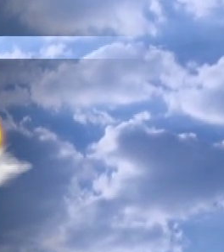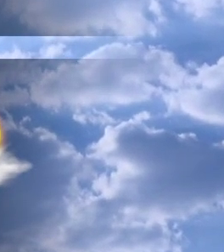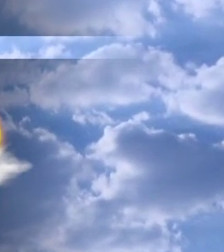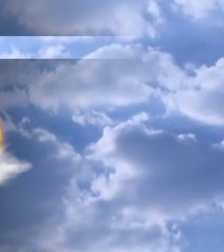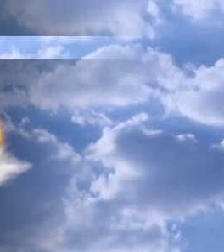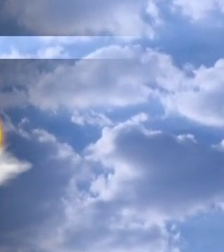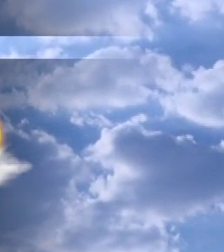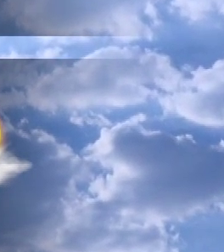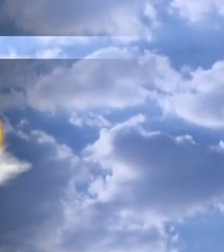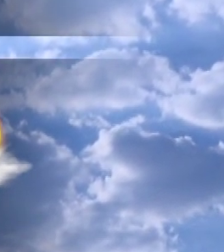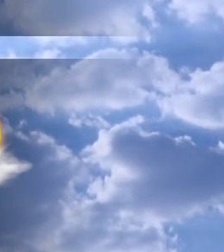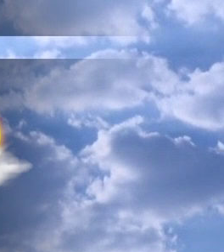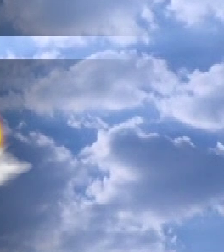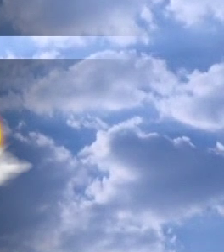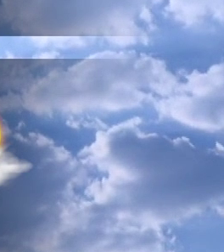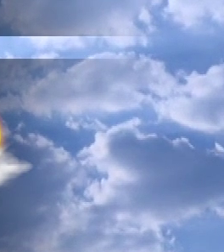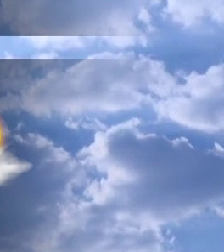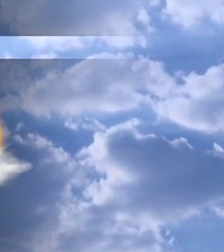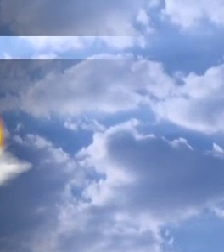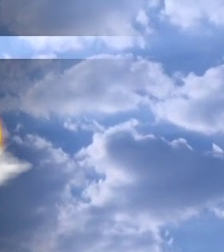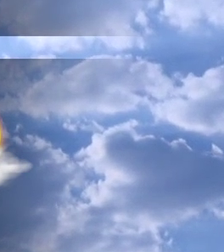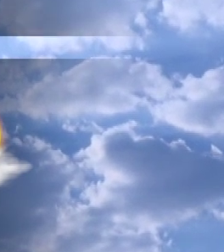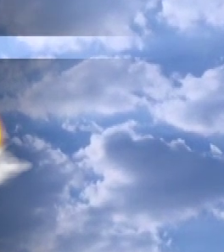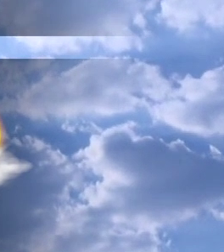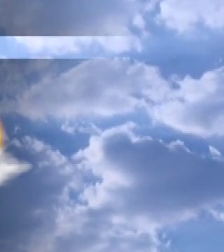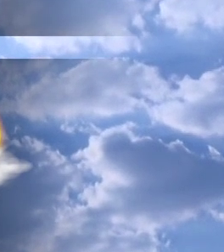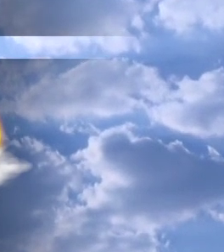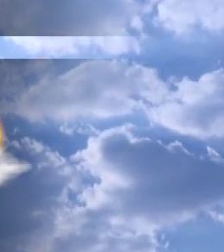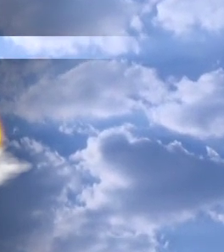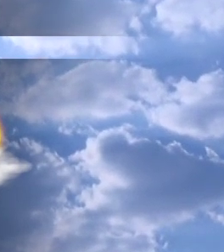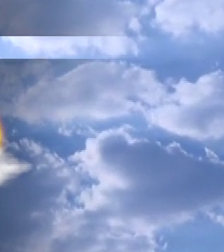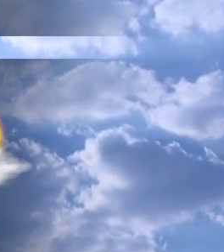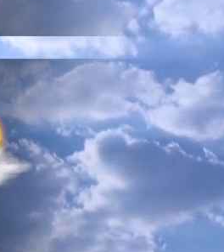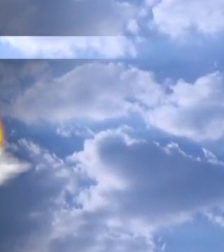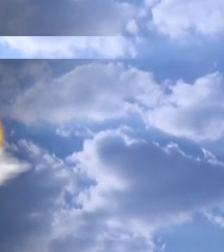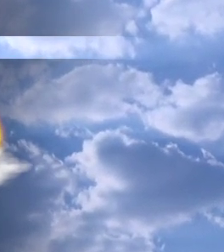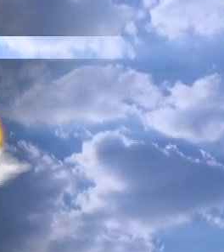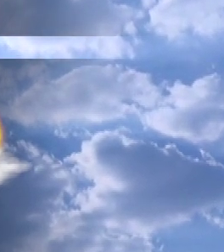máxima pronosticada por el Servicio Meteorológico Nacional.